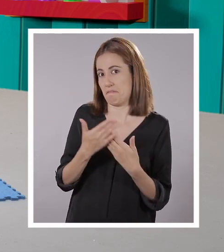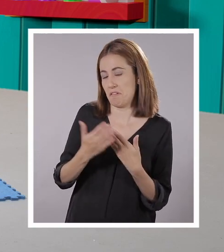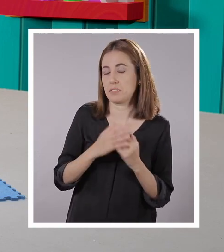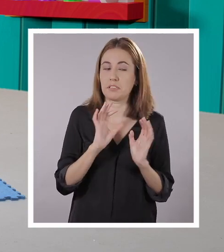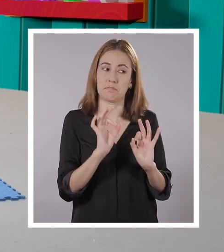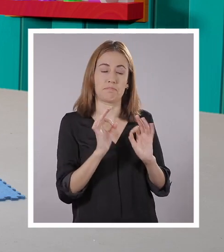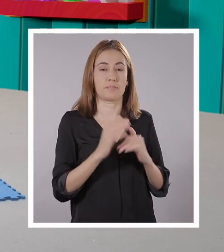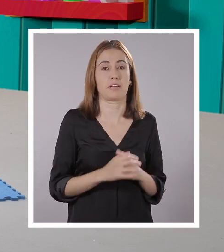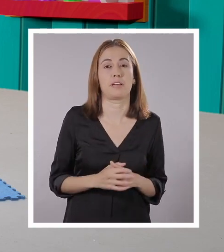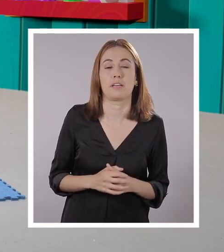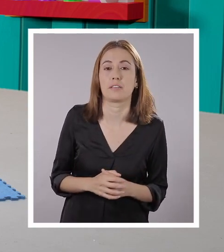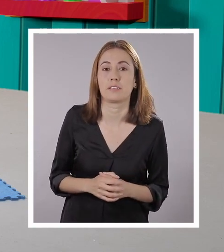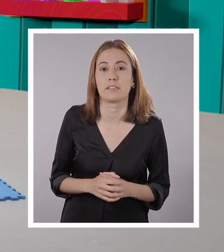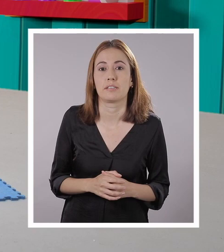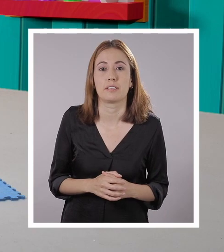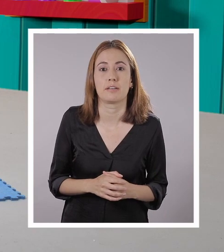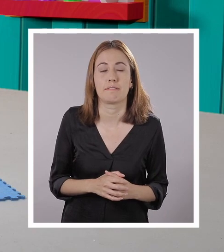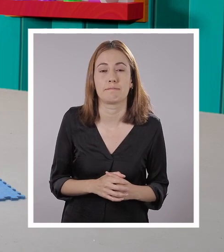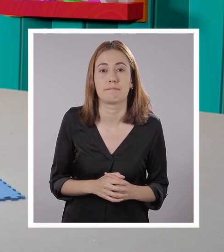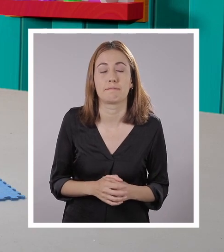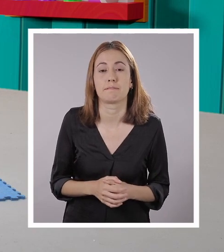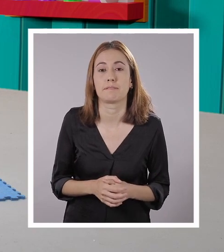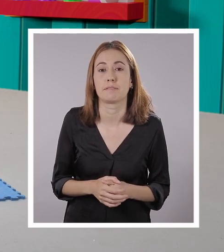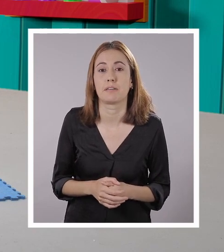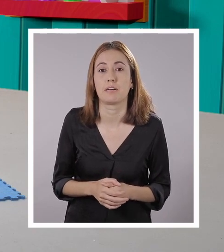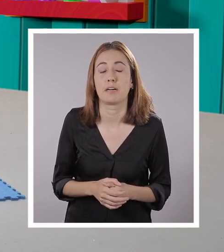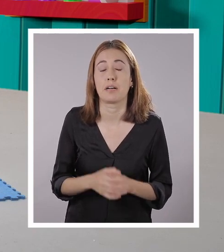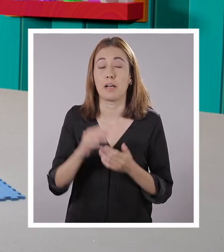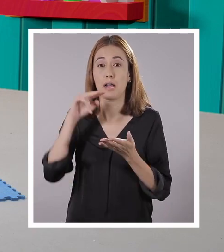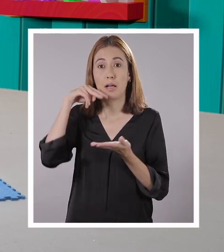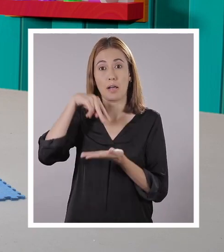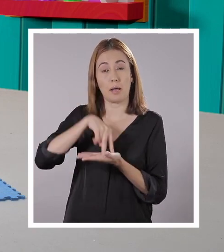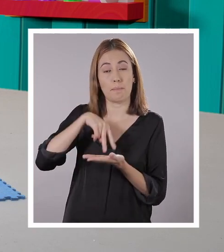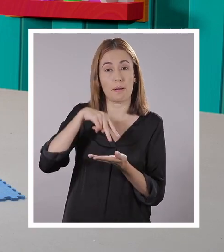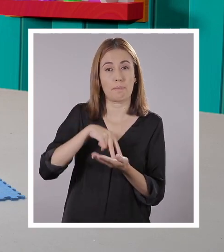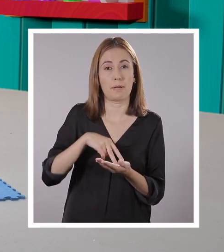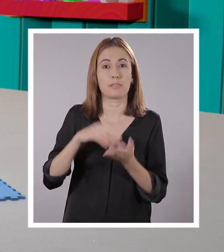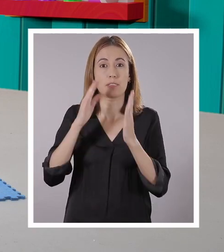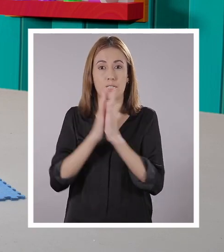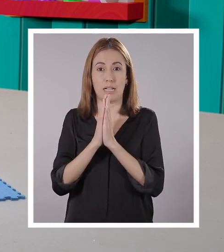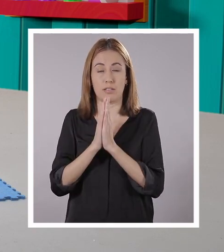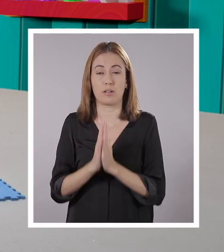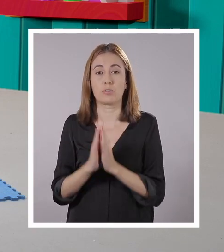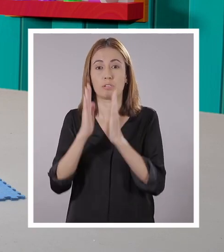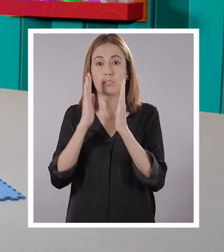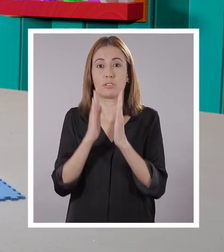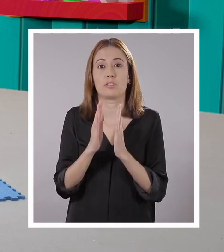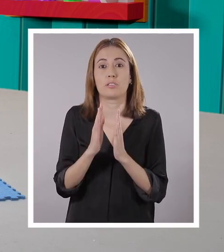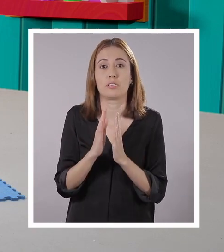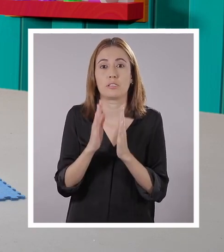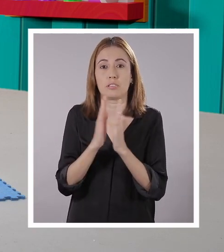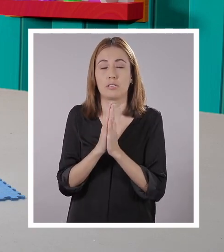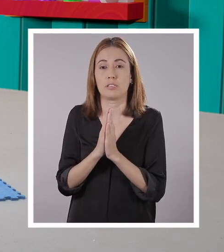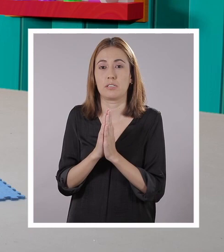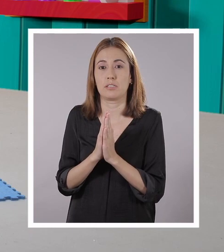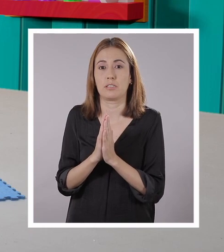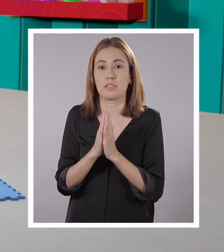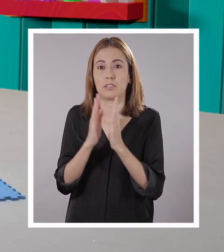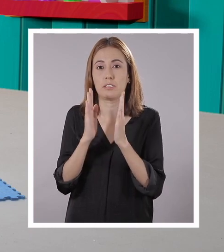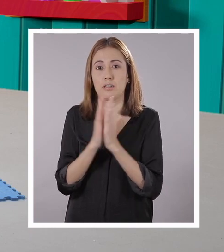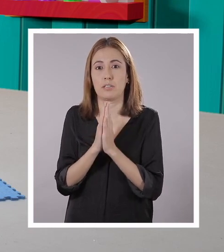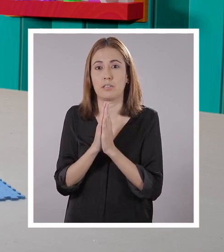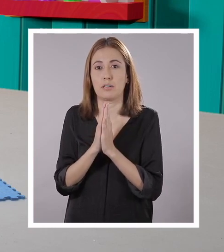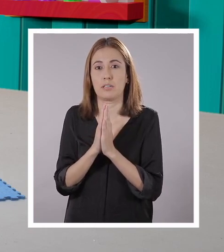Eso está fácil, ¿verdad? Sí, más. Ahora, lo siguiente. Vamos a saltar y vamos a girar. Entonces,